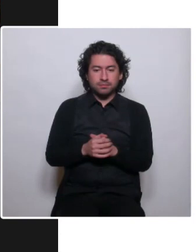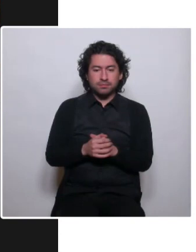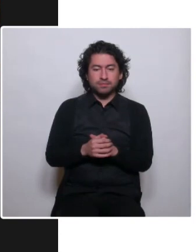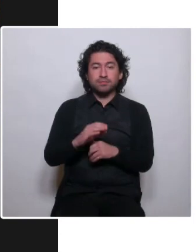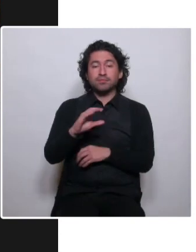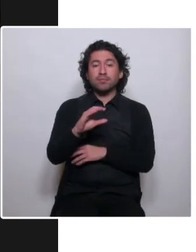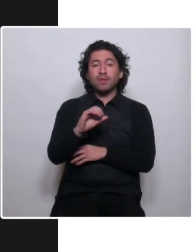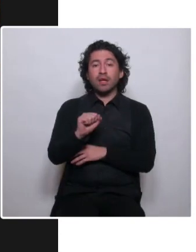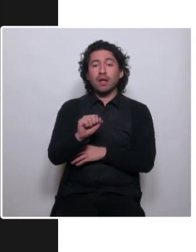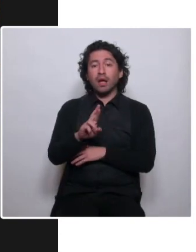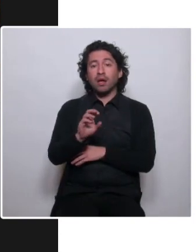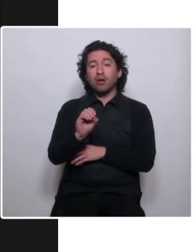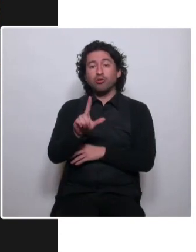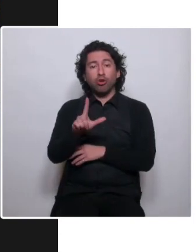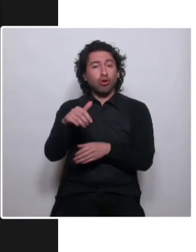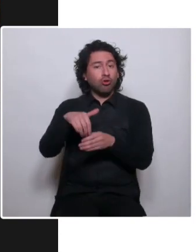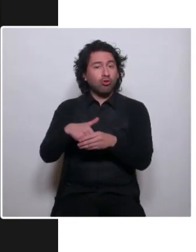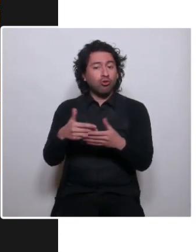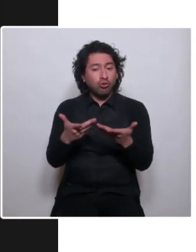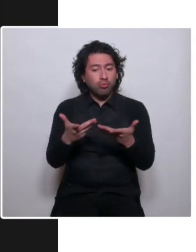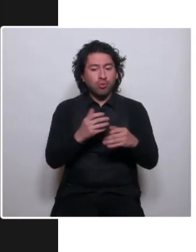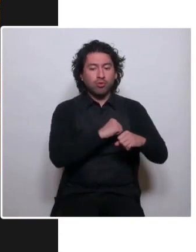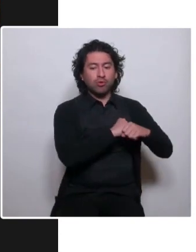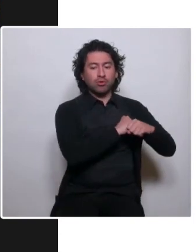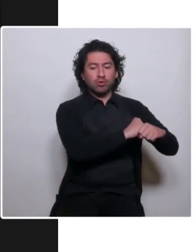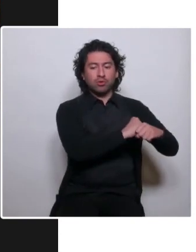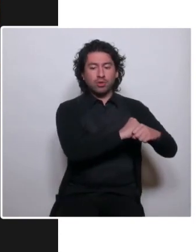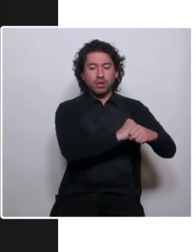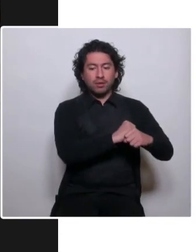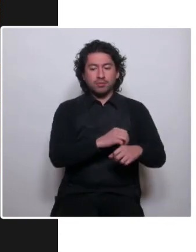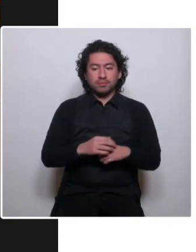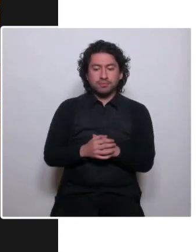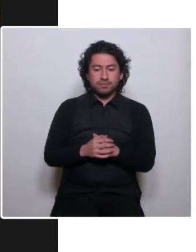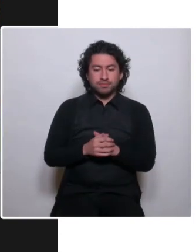Carol Baum, ¿cómo vota? En contra, señor secretario.